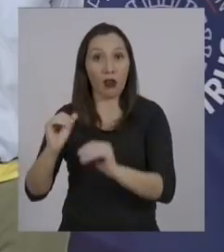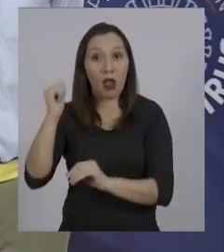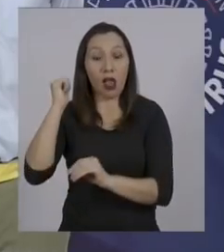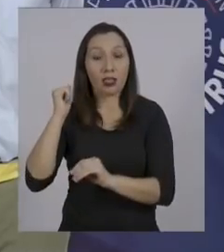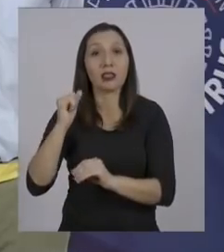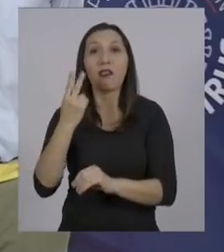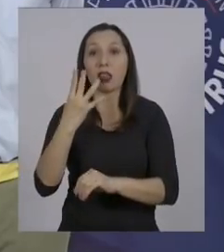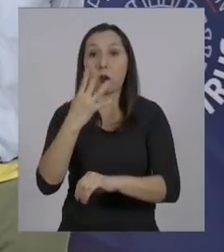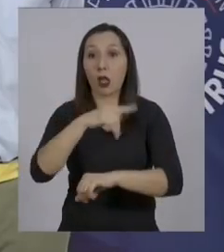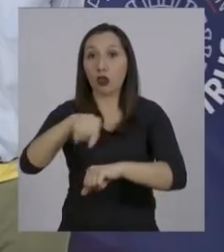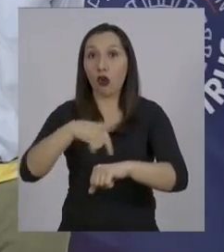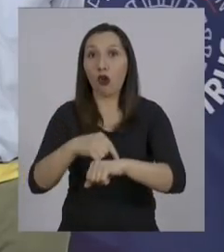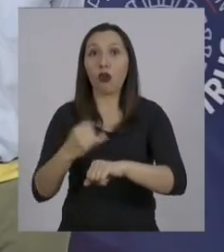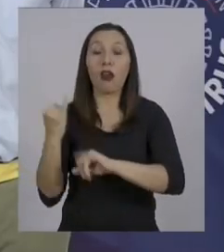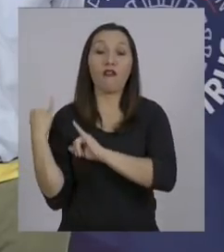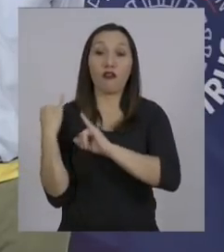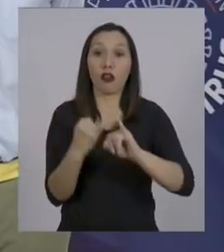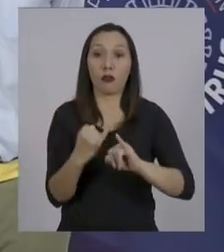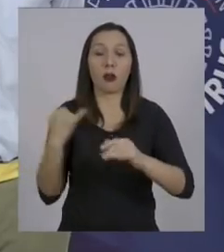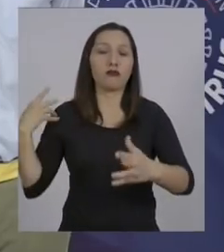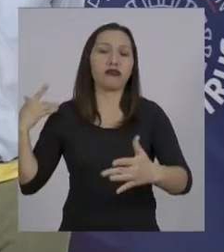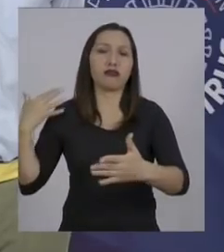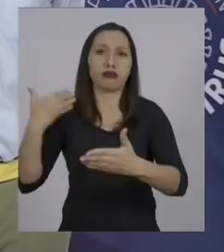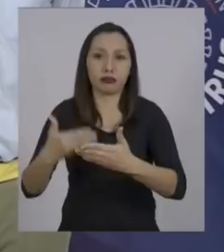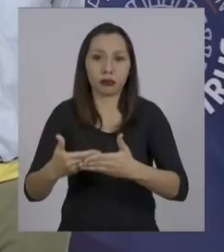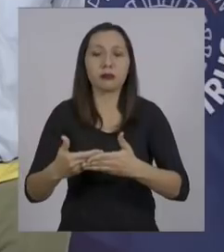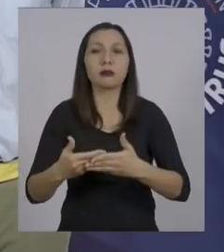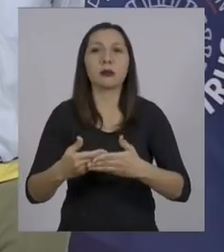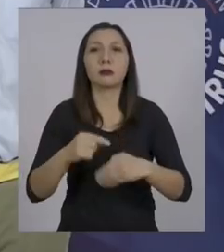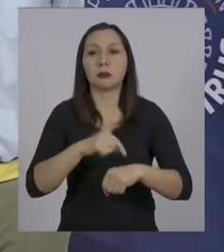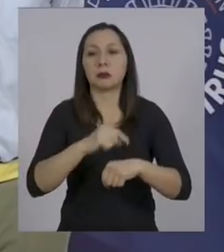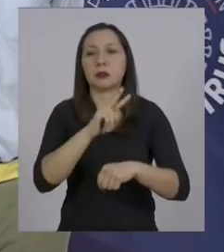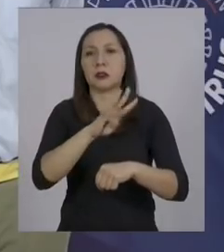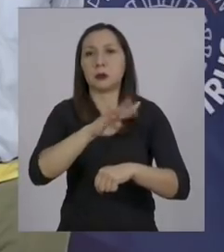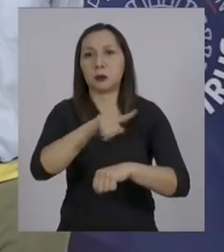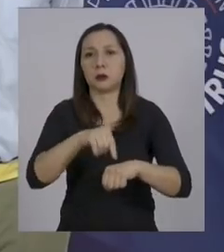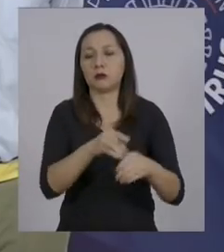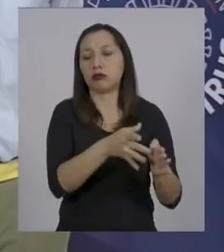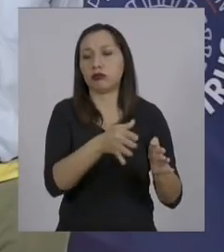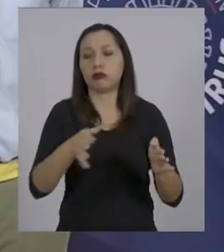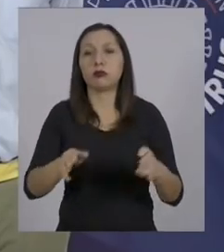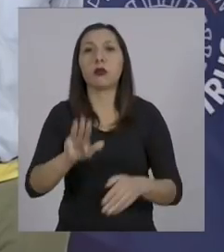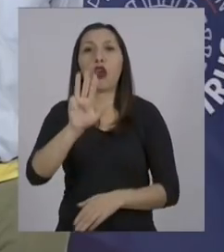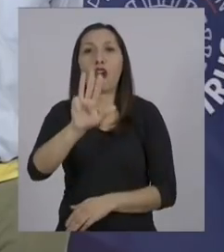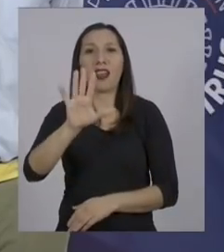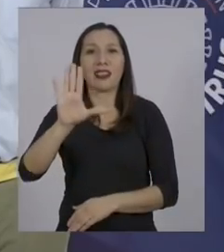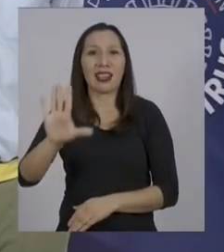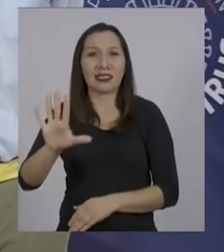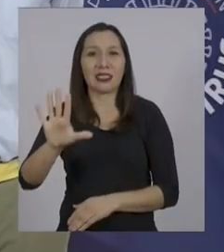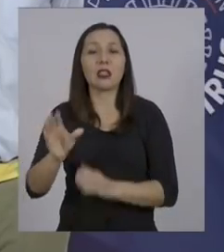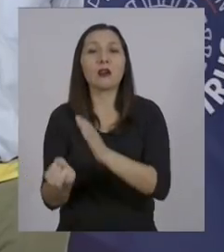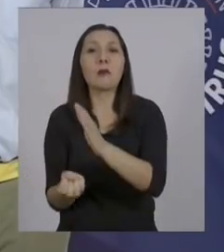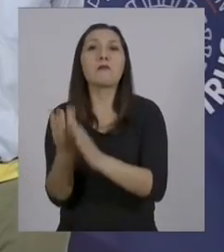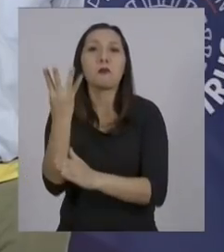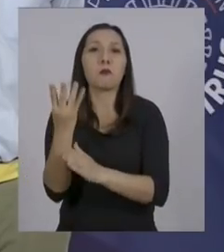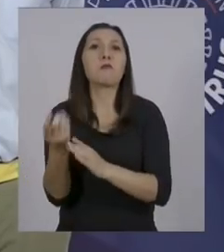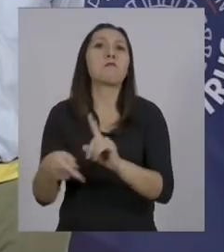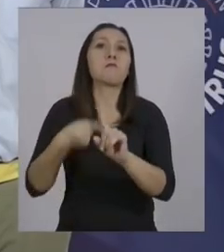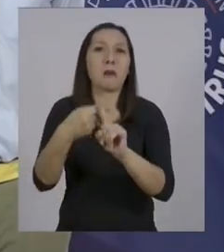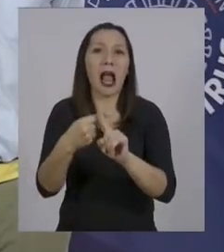ayer, 24 horas, desde el último informe, tenemos 95 nuevos